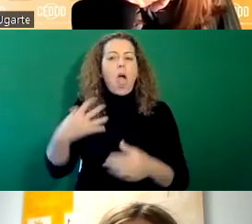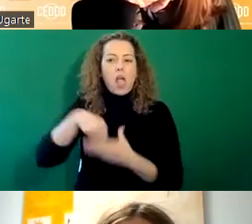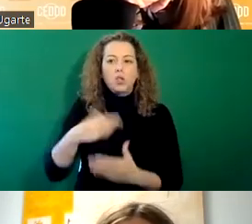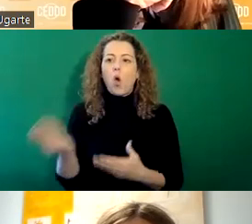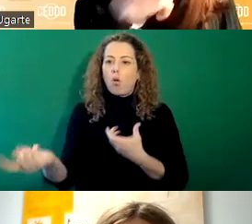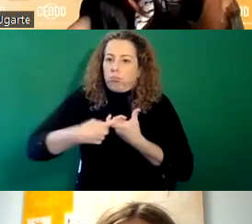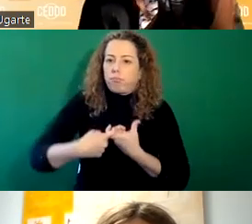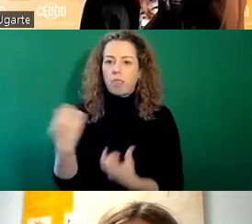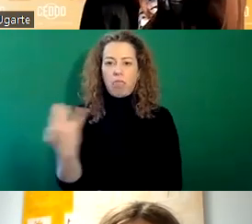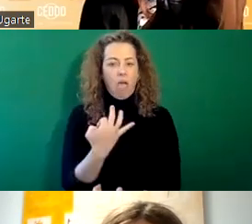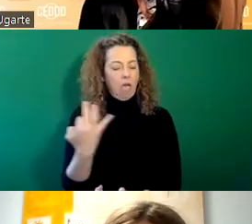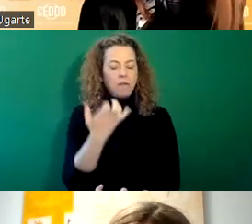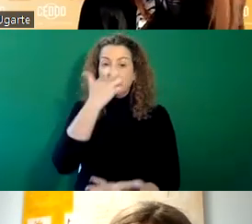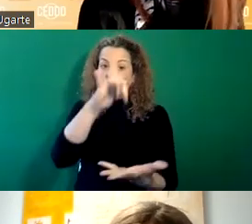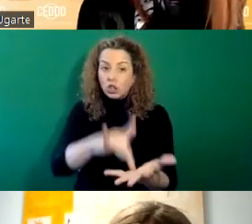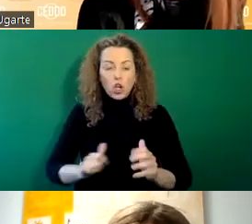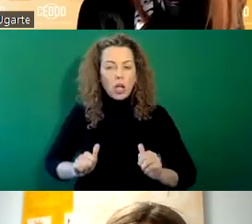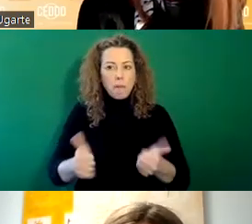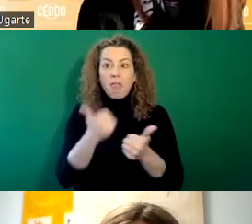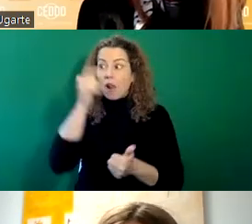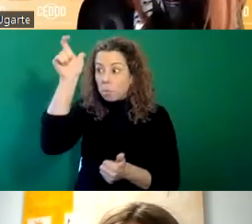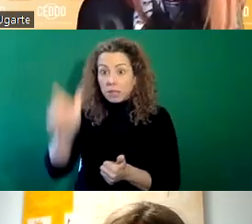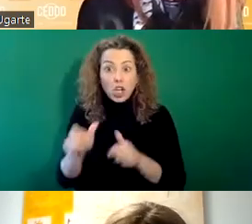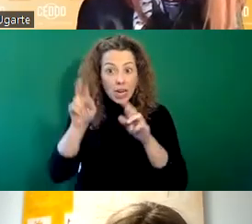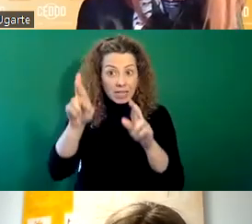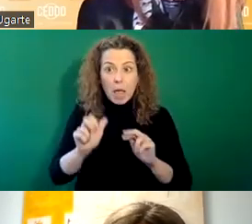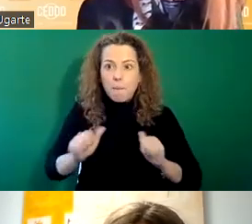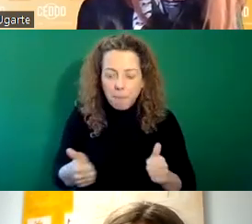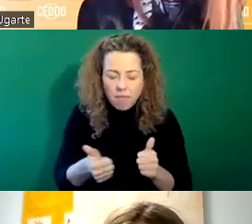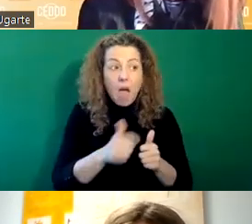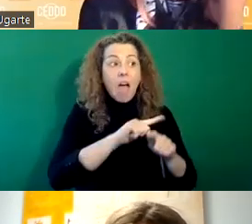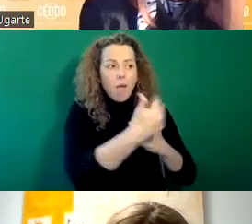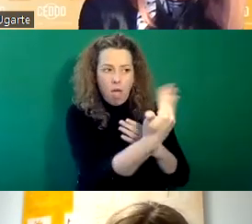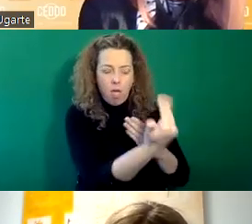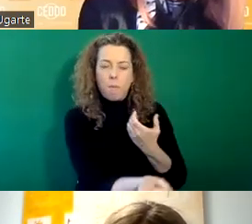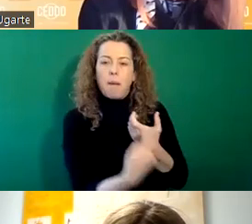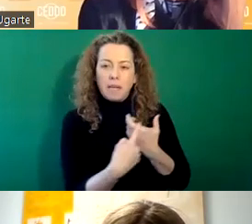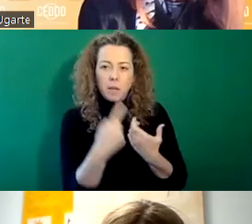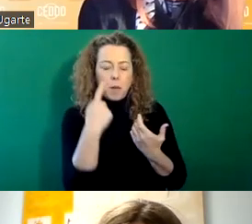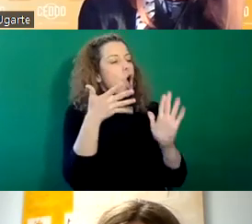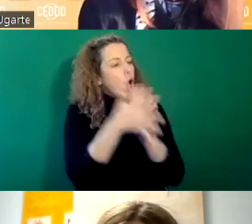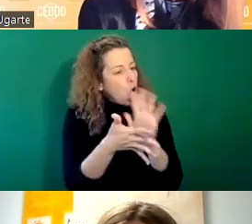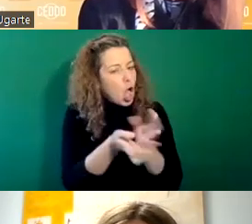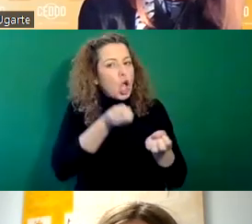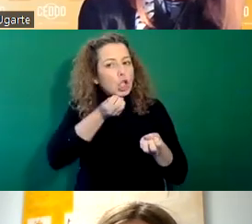¿vale? Cada vez que empezábamos con un residente, le hacíamos partícipe y le comentábamos a las